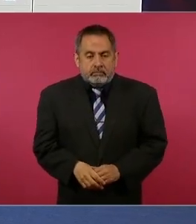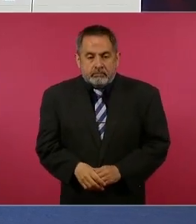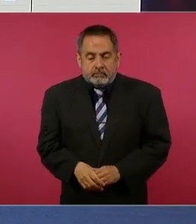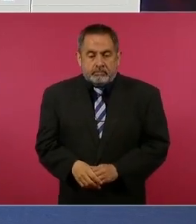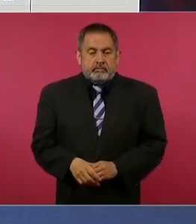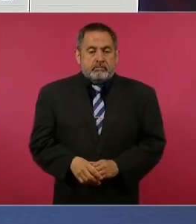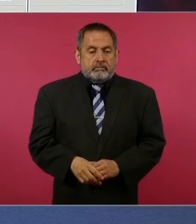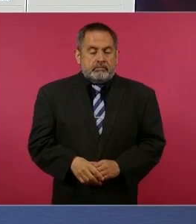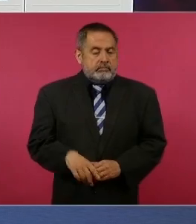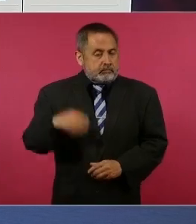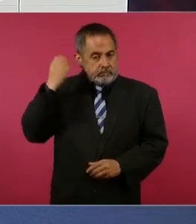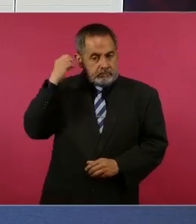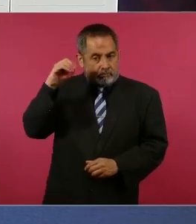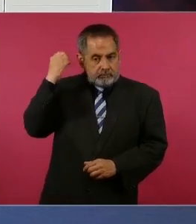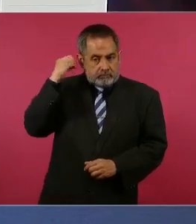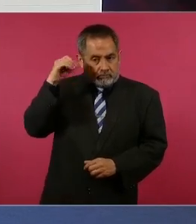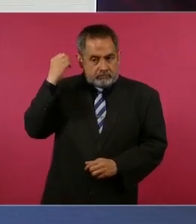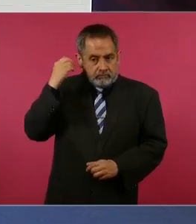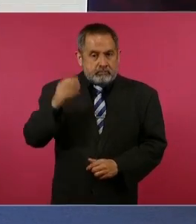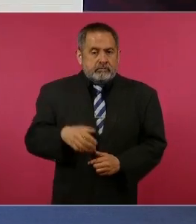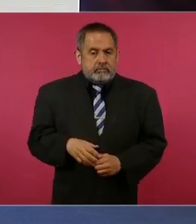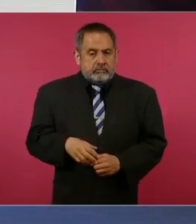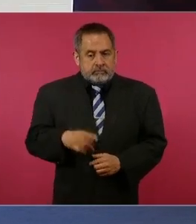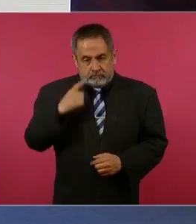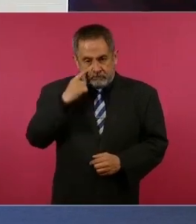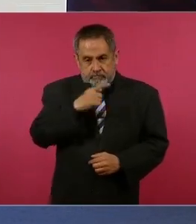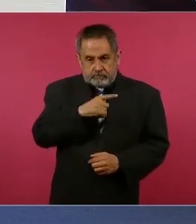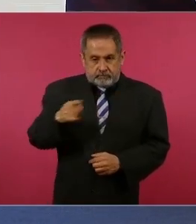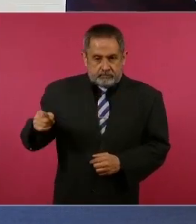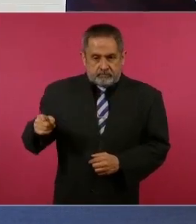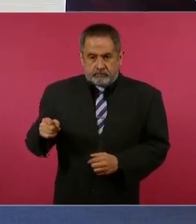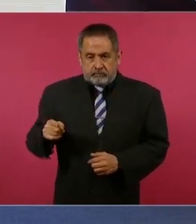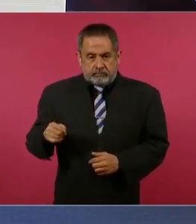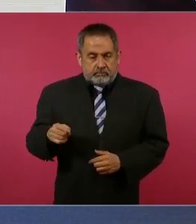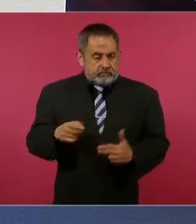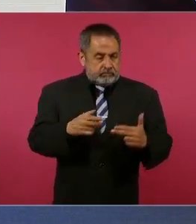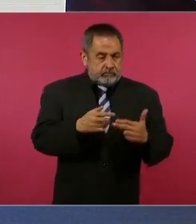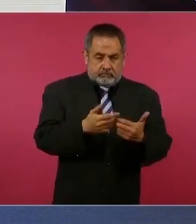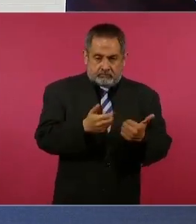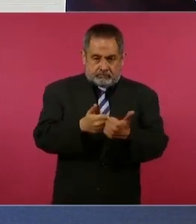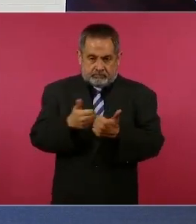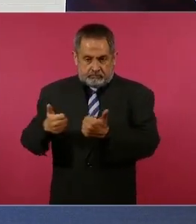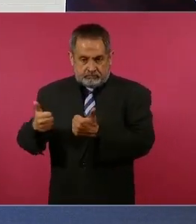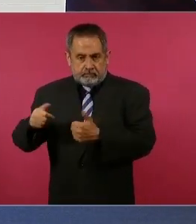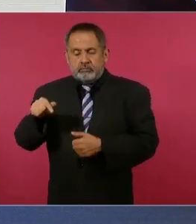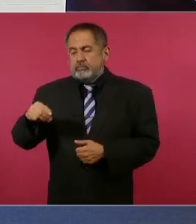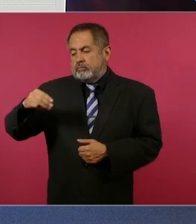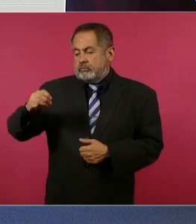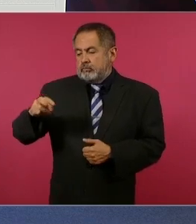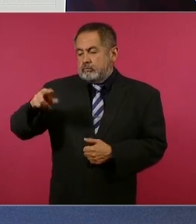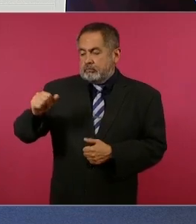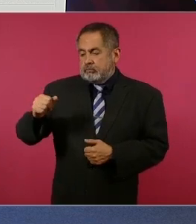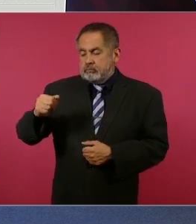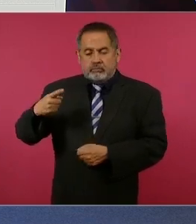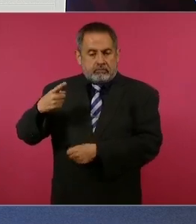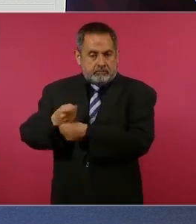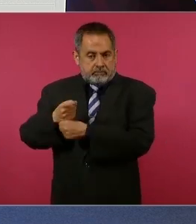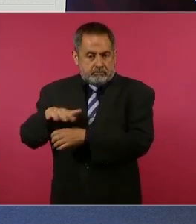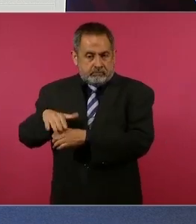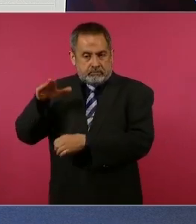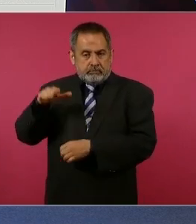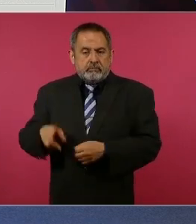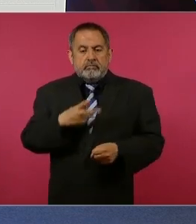En el caso de Oaxaca, también podemos ver sin coalición Morena como mayoría